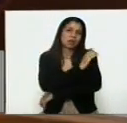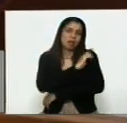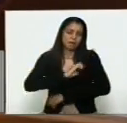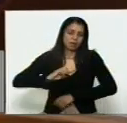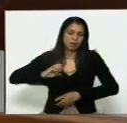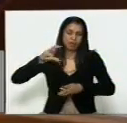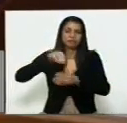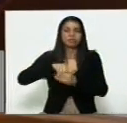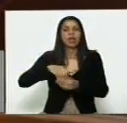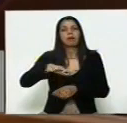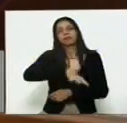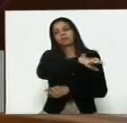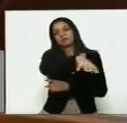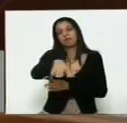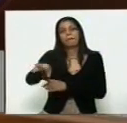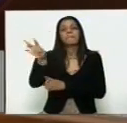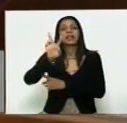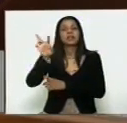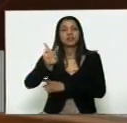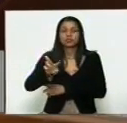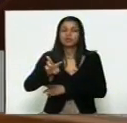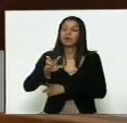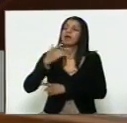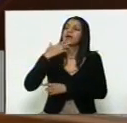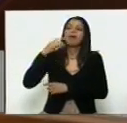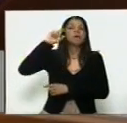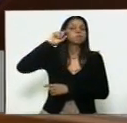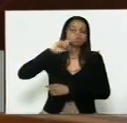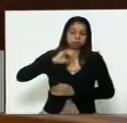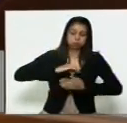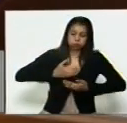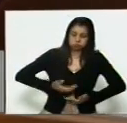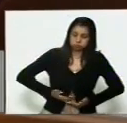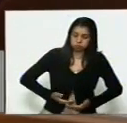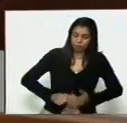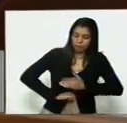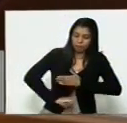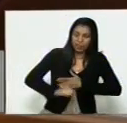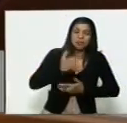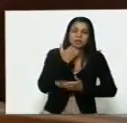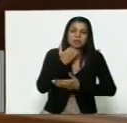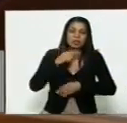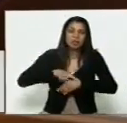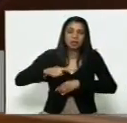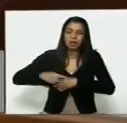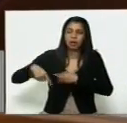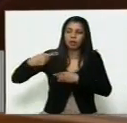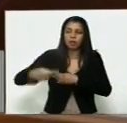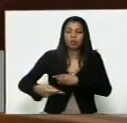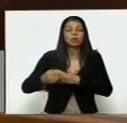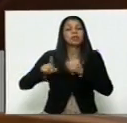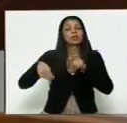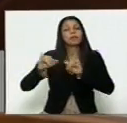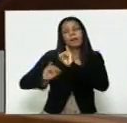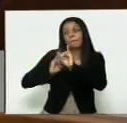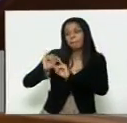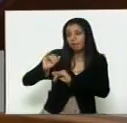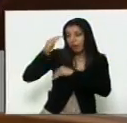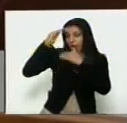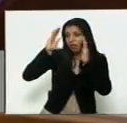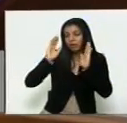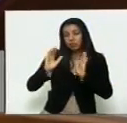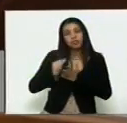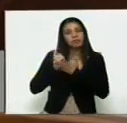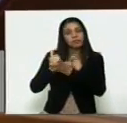en el territorio nacional que atiendan a mujeres gestantes en trabajo de parto, y posparto, así como a los recién nacidos y las